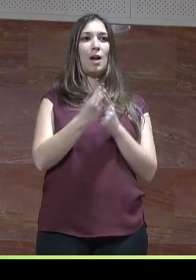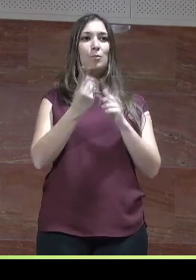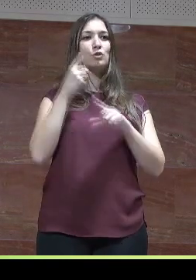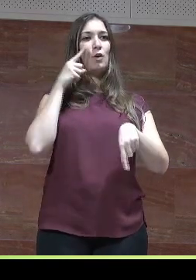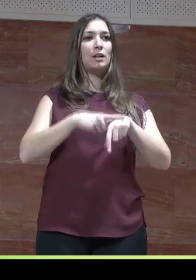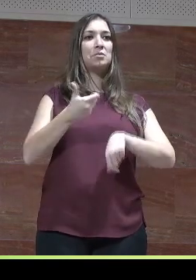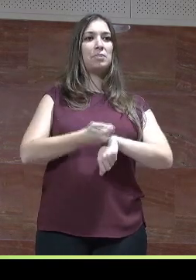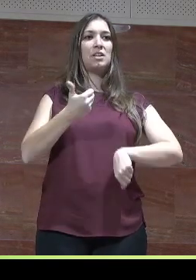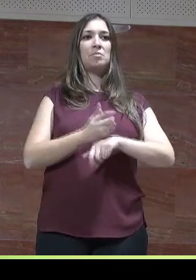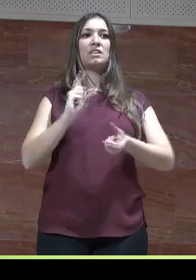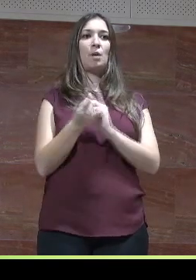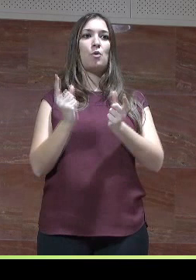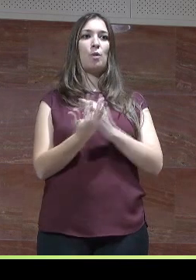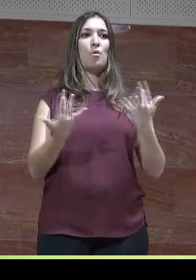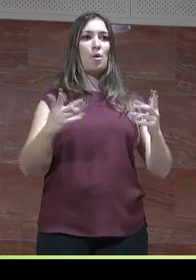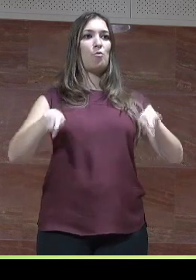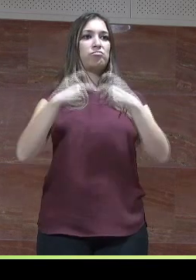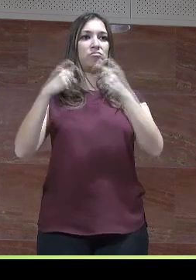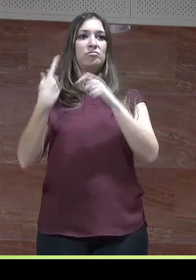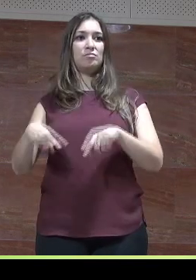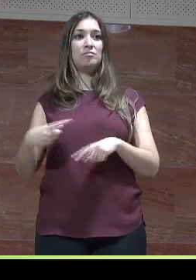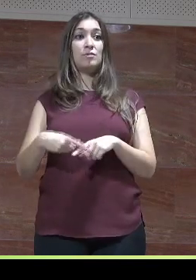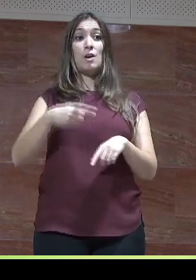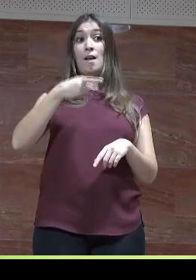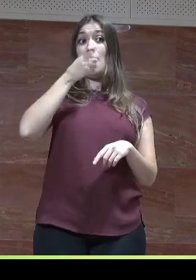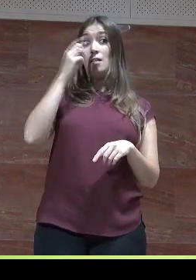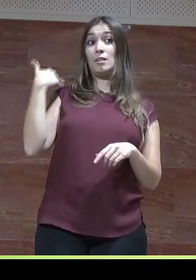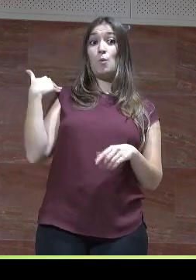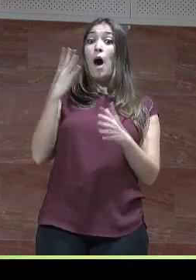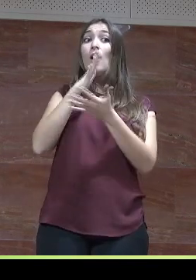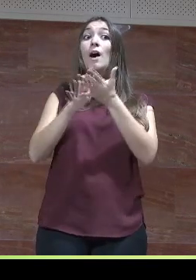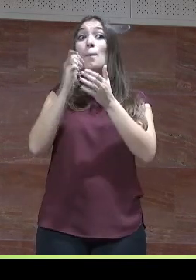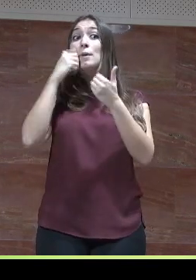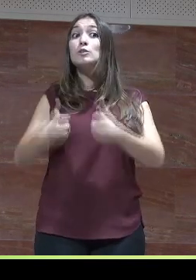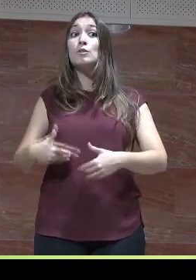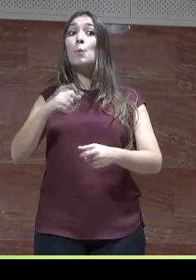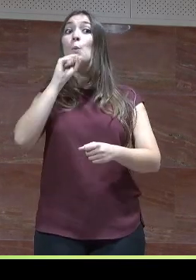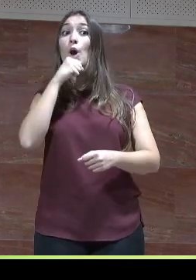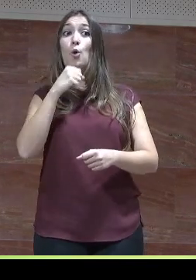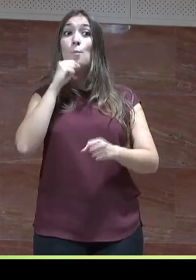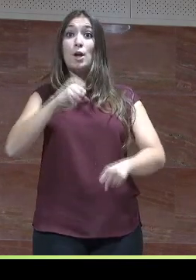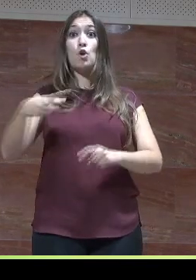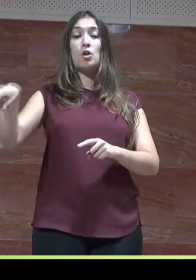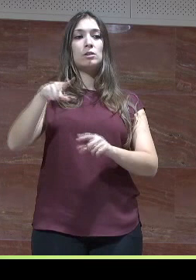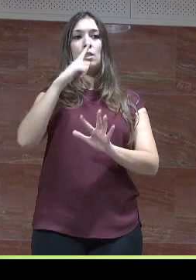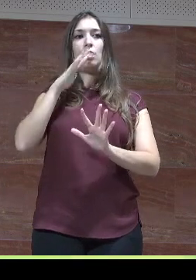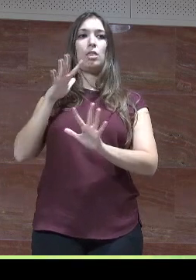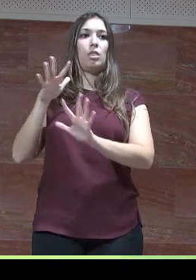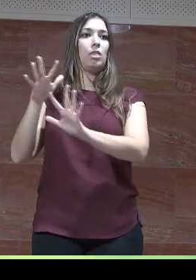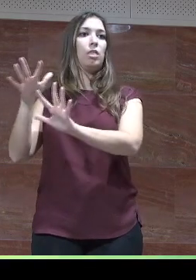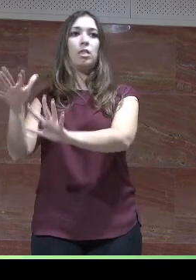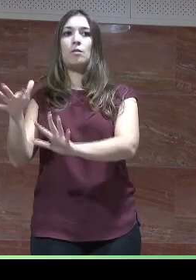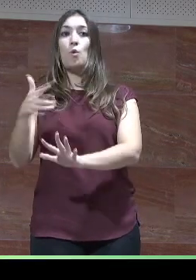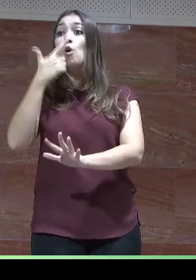esta rapidez en cambiar, en mudar, lo viejo, y en este caso las personas viejas, las personas mayores, dejan de ser útiles porque están muy unidos a